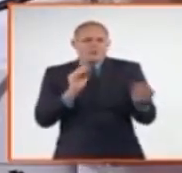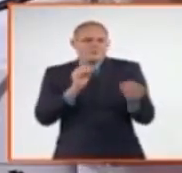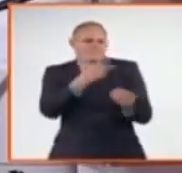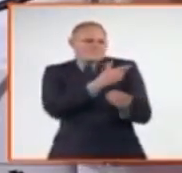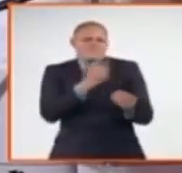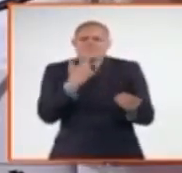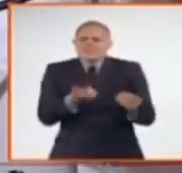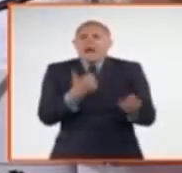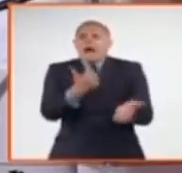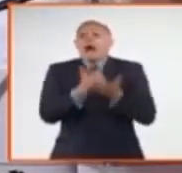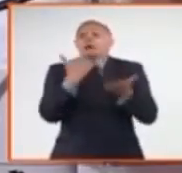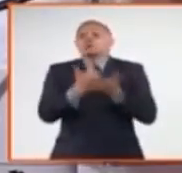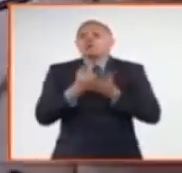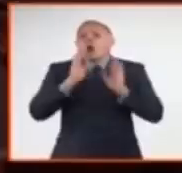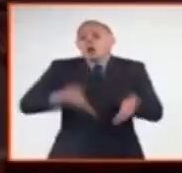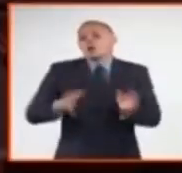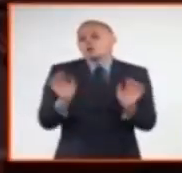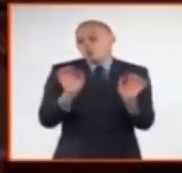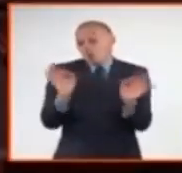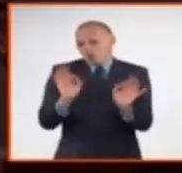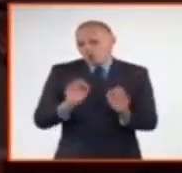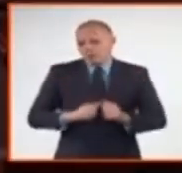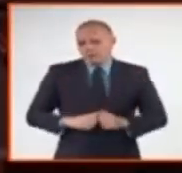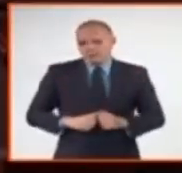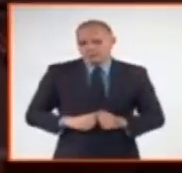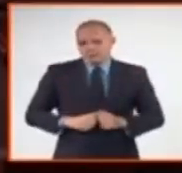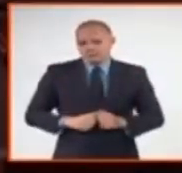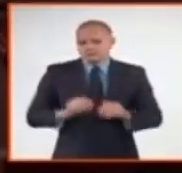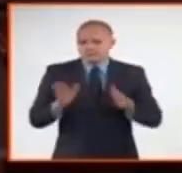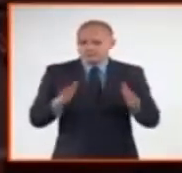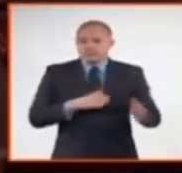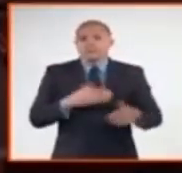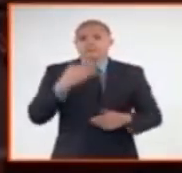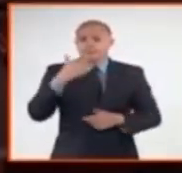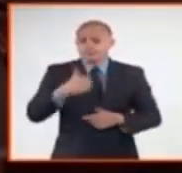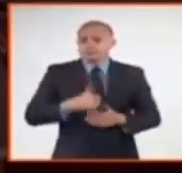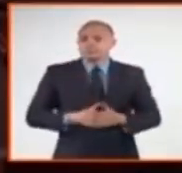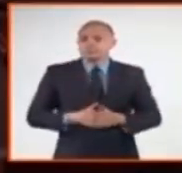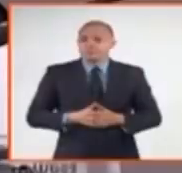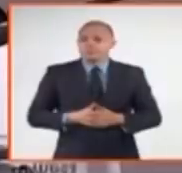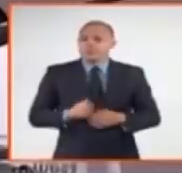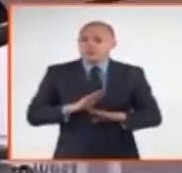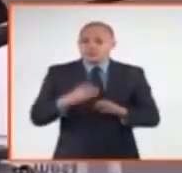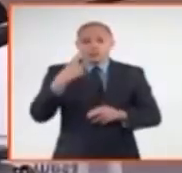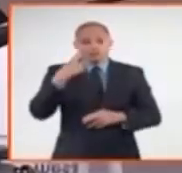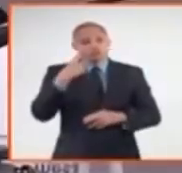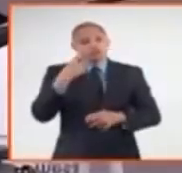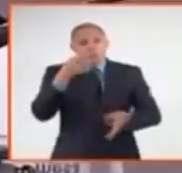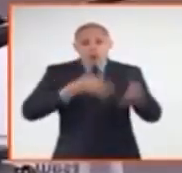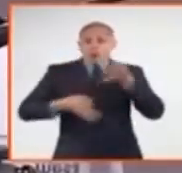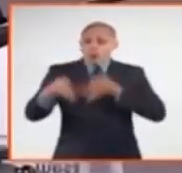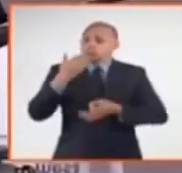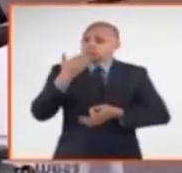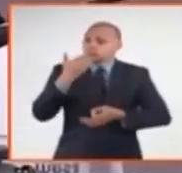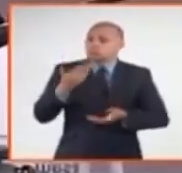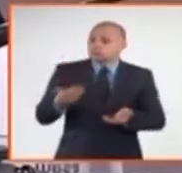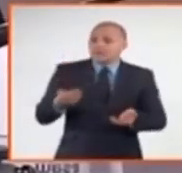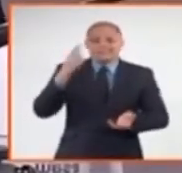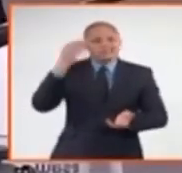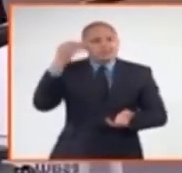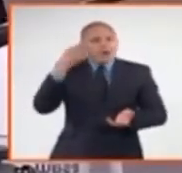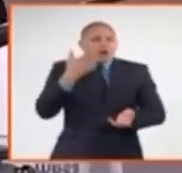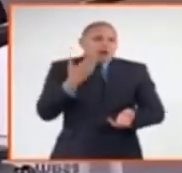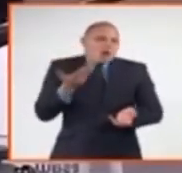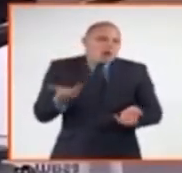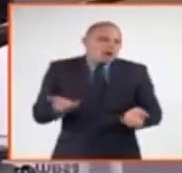en nuestro país también pero elementos sin duda importantes para entender por dónde andamos y para poder pues